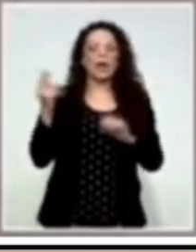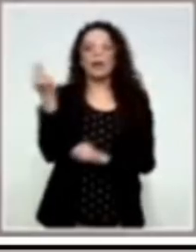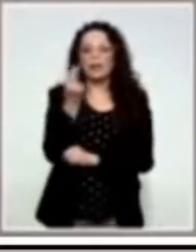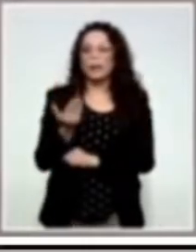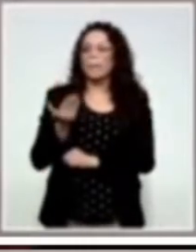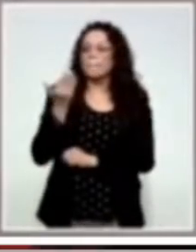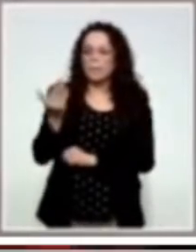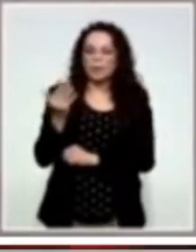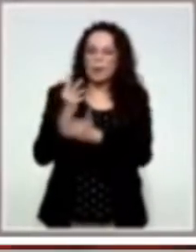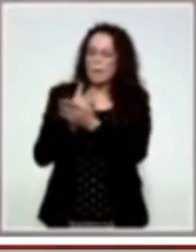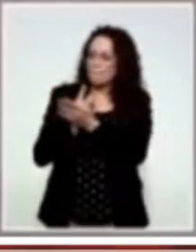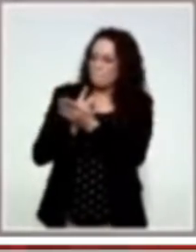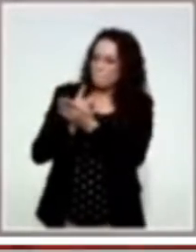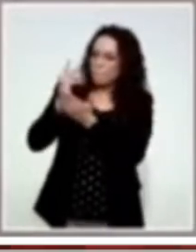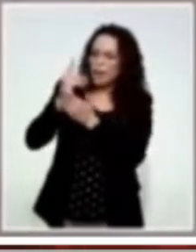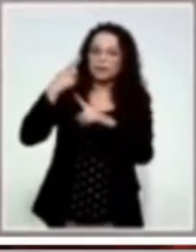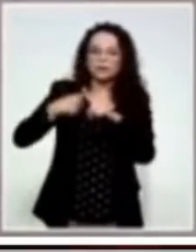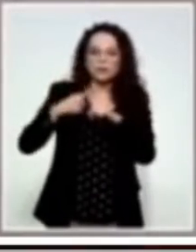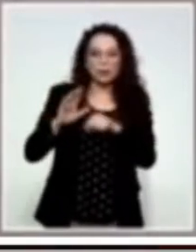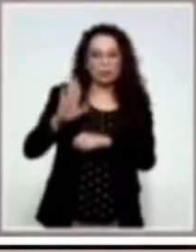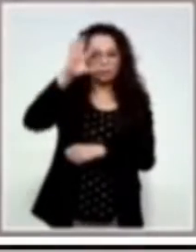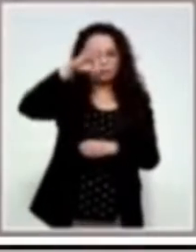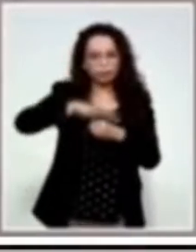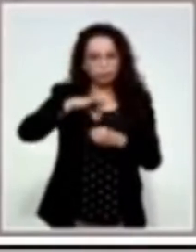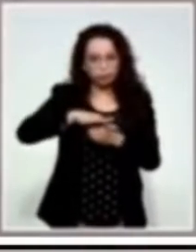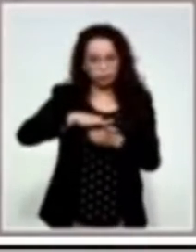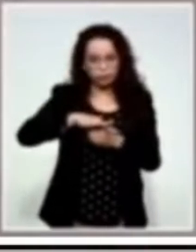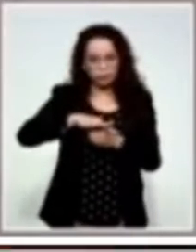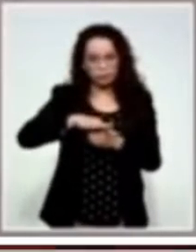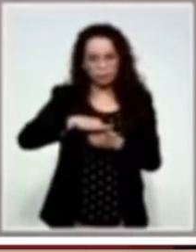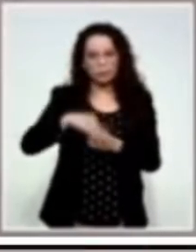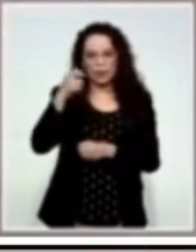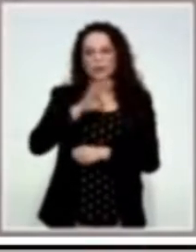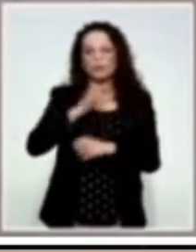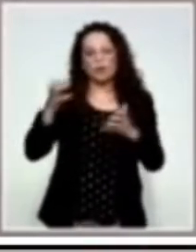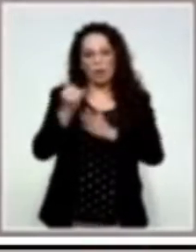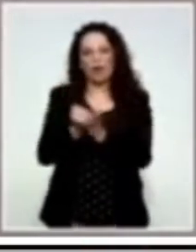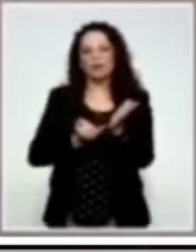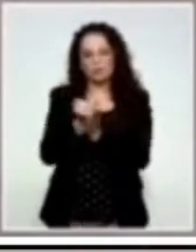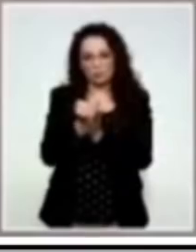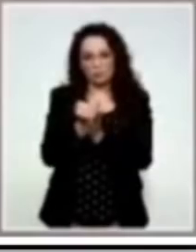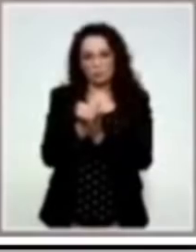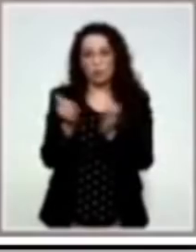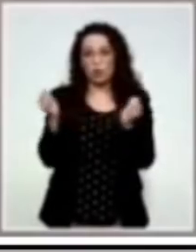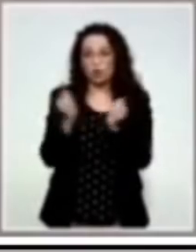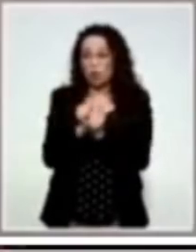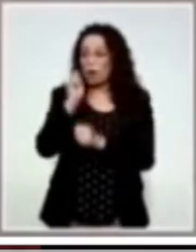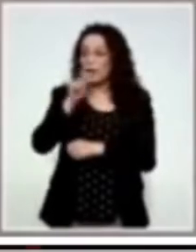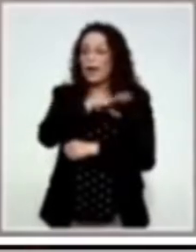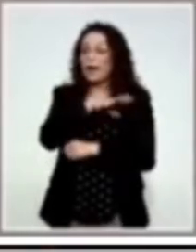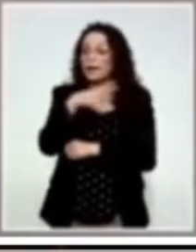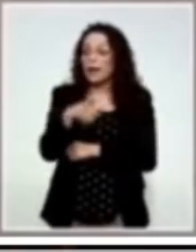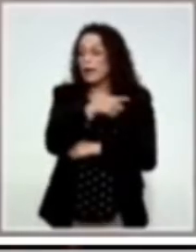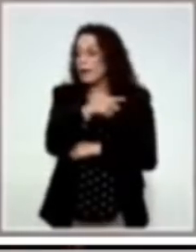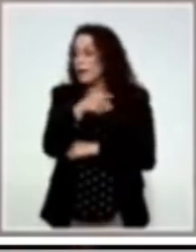mayoría calificada para que venza esa presunción con efectos generales. Hay